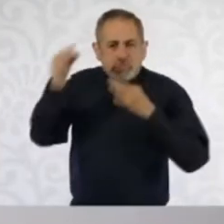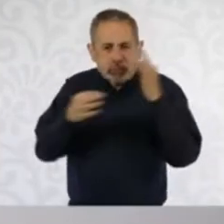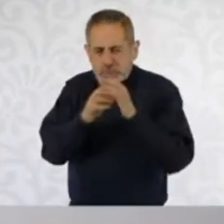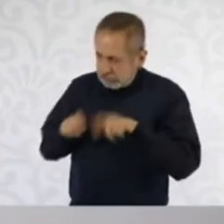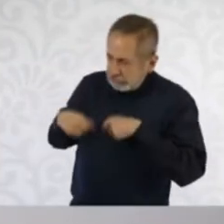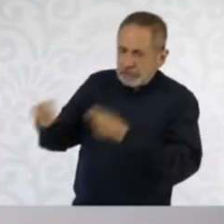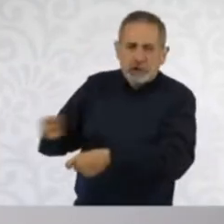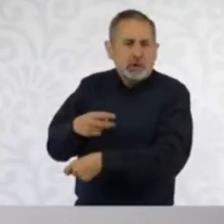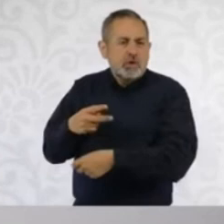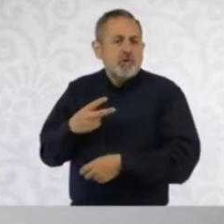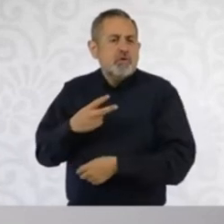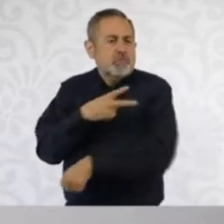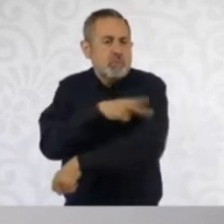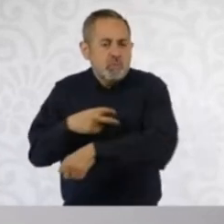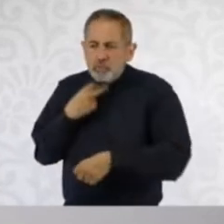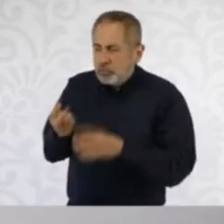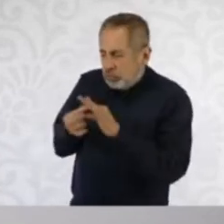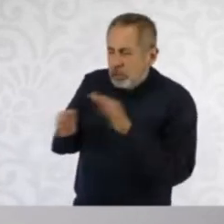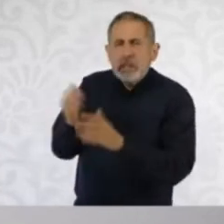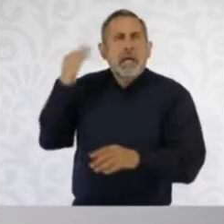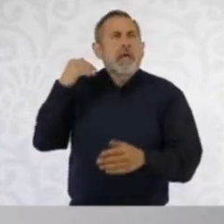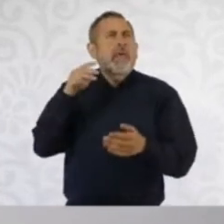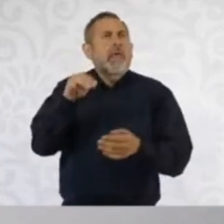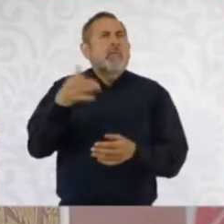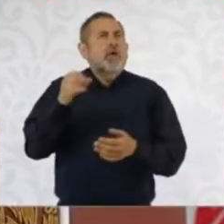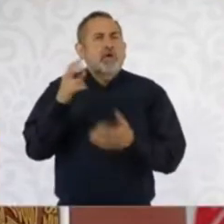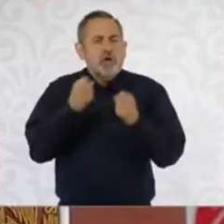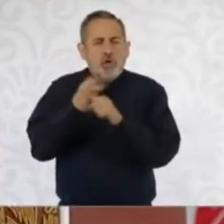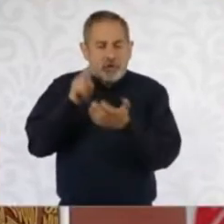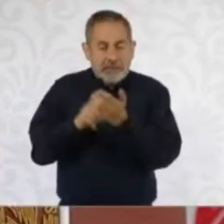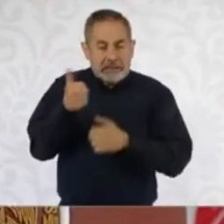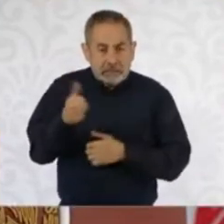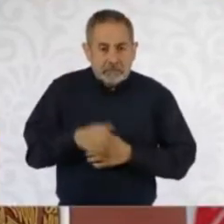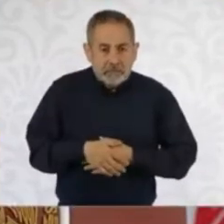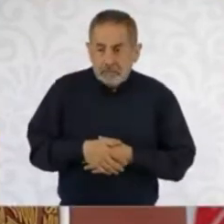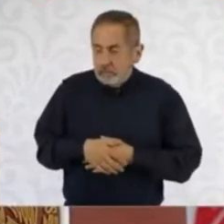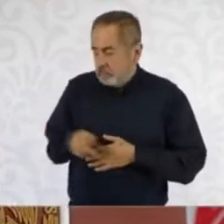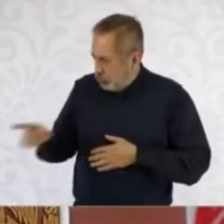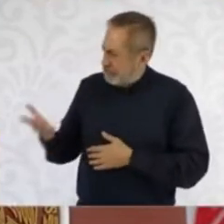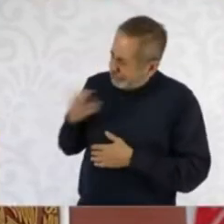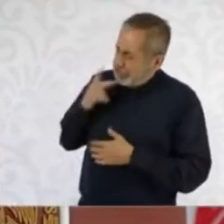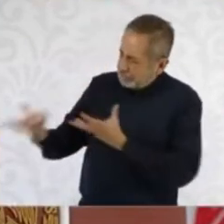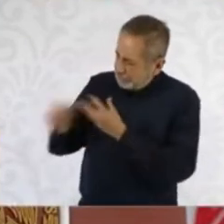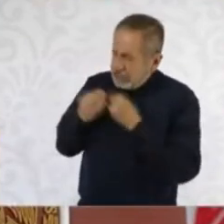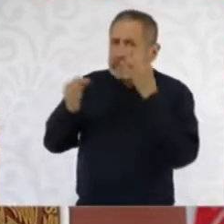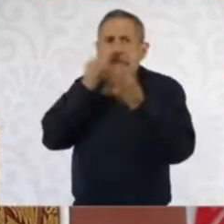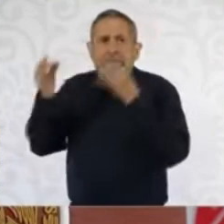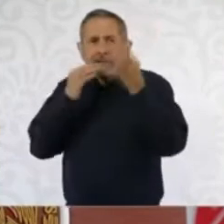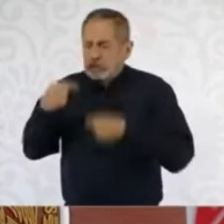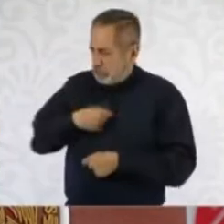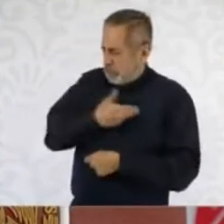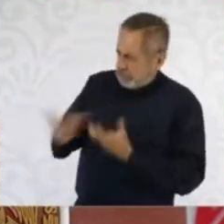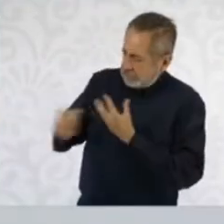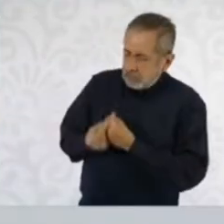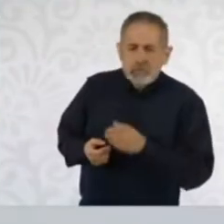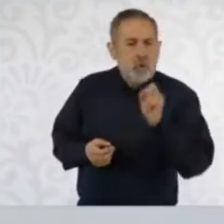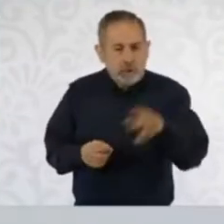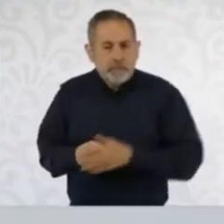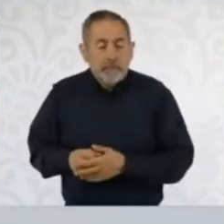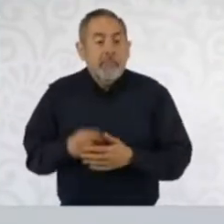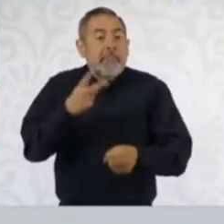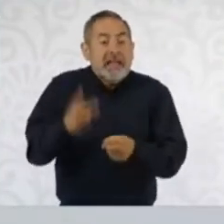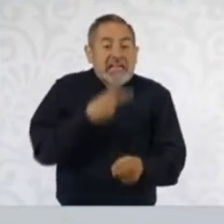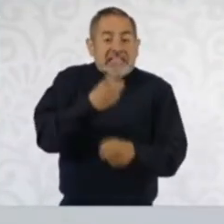de mayo, principios de mayo del 2006. Y entonces es que me incorporo. Cuando viene el segundo debate, donde